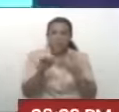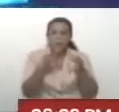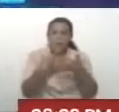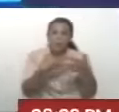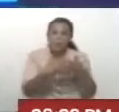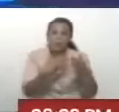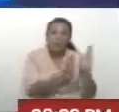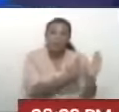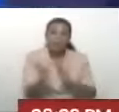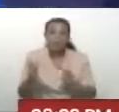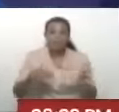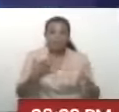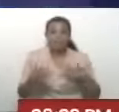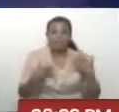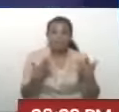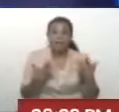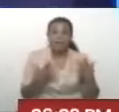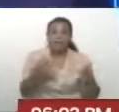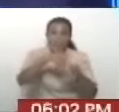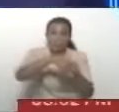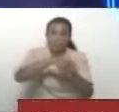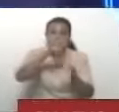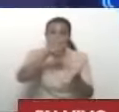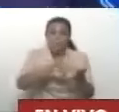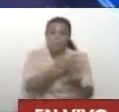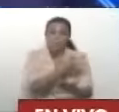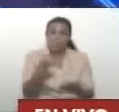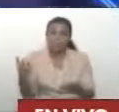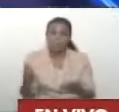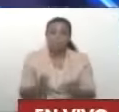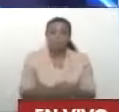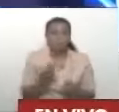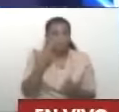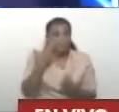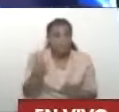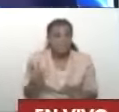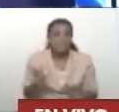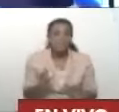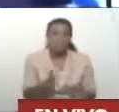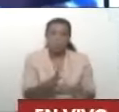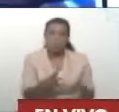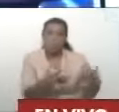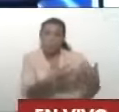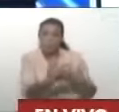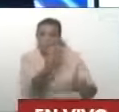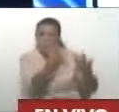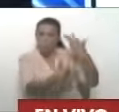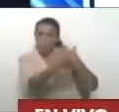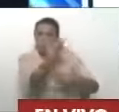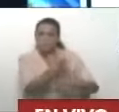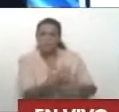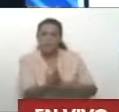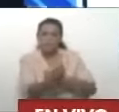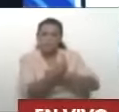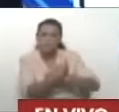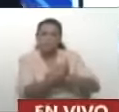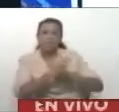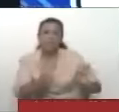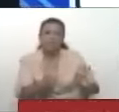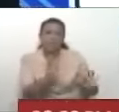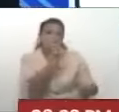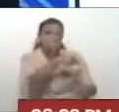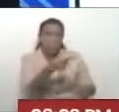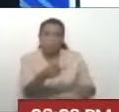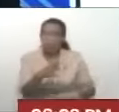de cronograma para presidenciales 2024. A pesar de la conseja y la tendencia que quieren imponer algunos medios de que no se